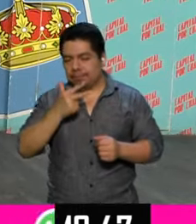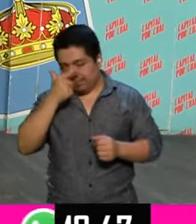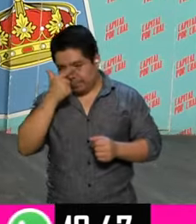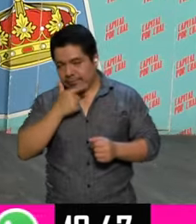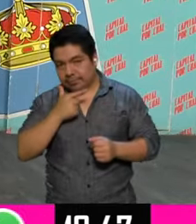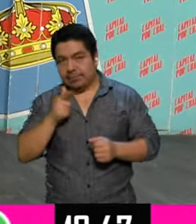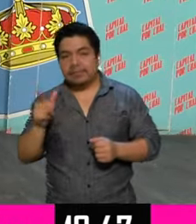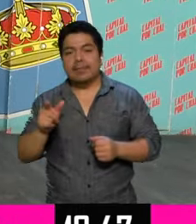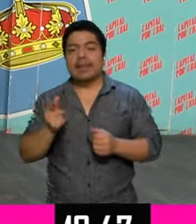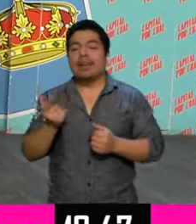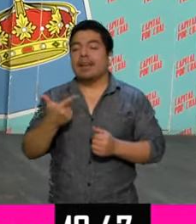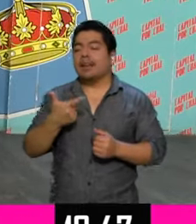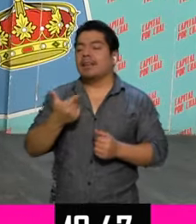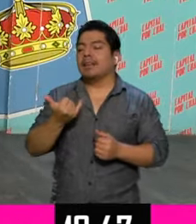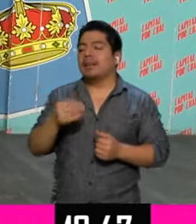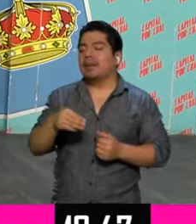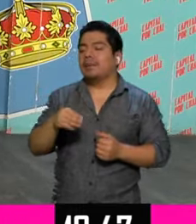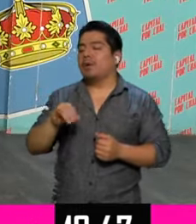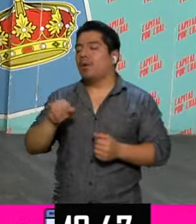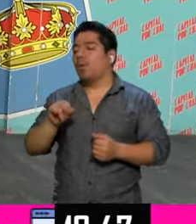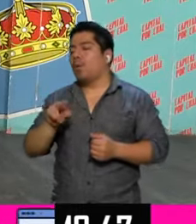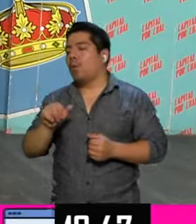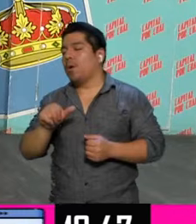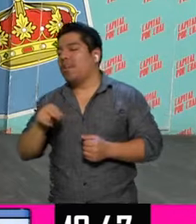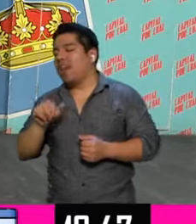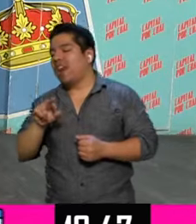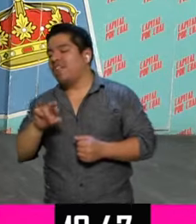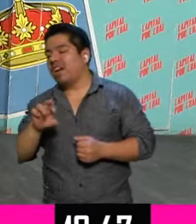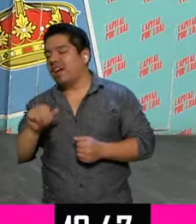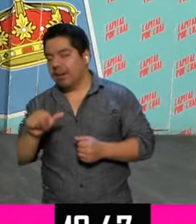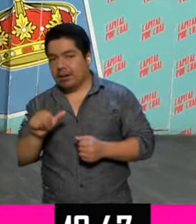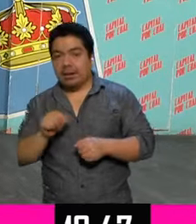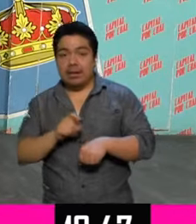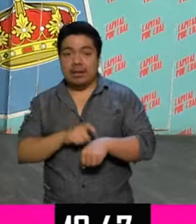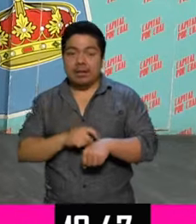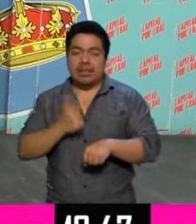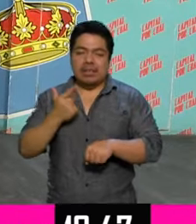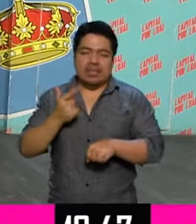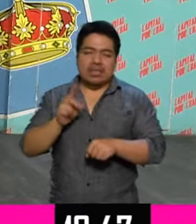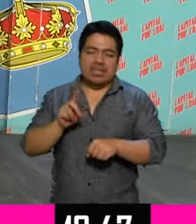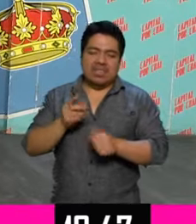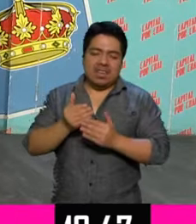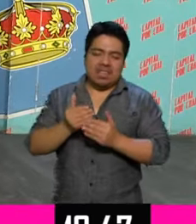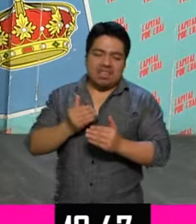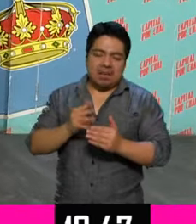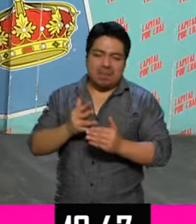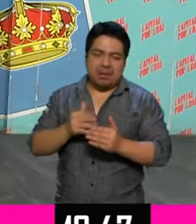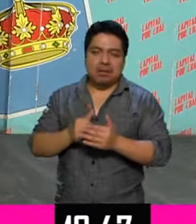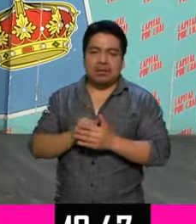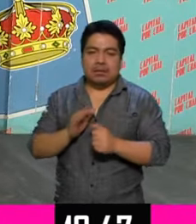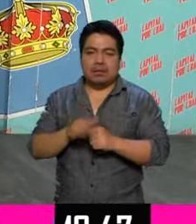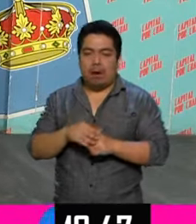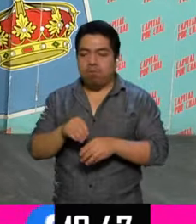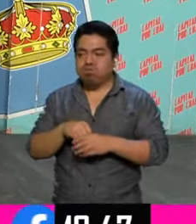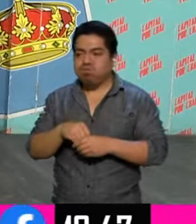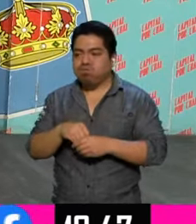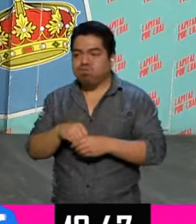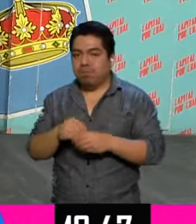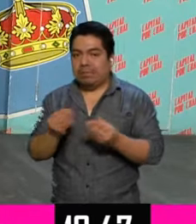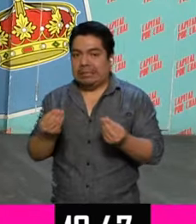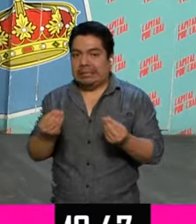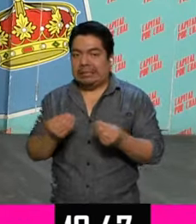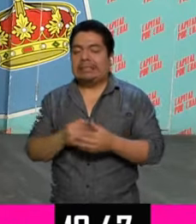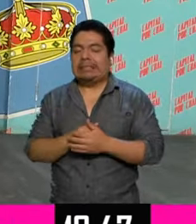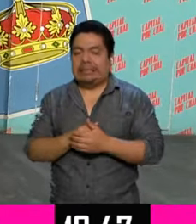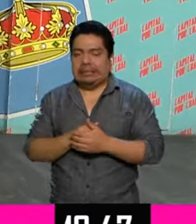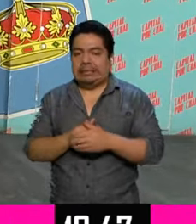en el... Juan de la Barrera. Juan de la Barrera. Porque hay además, que quedarle 7:30, sí, más tardar. Sí, por pero sí, porque se pone, se llena y se